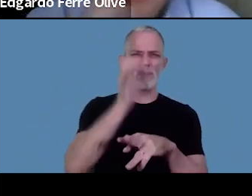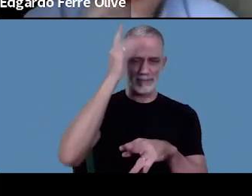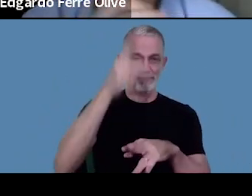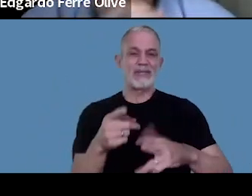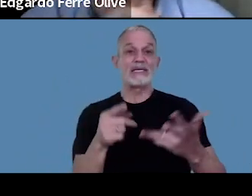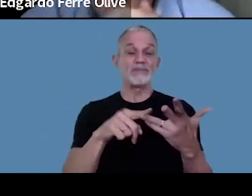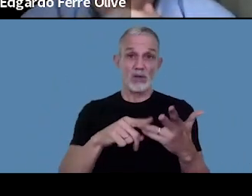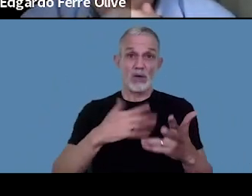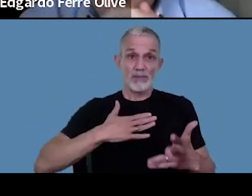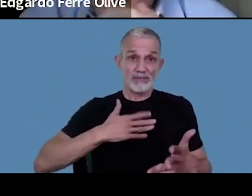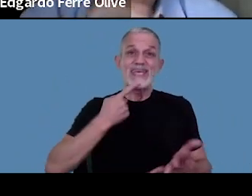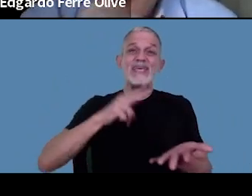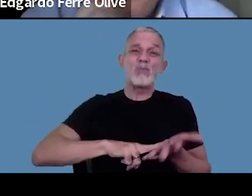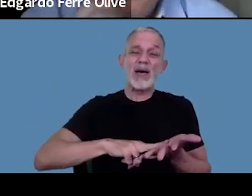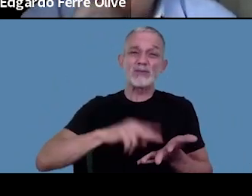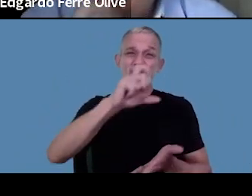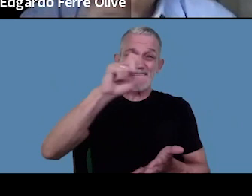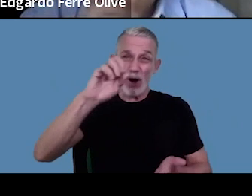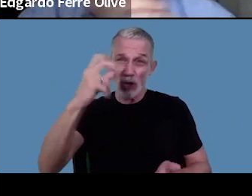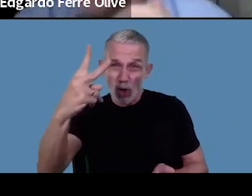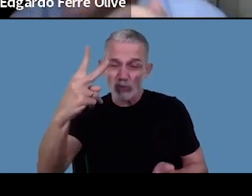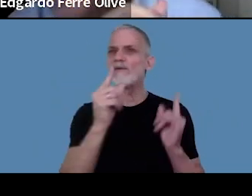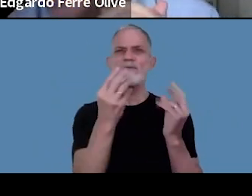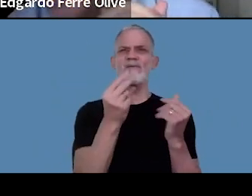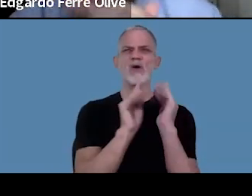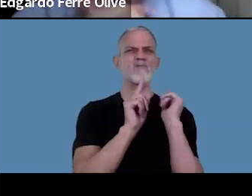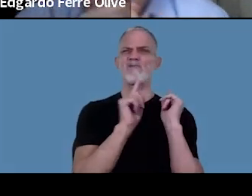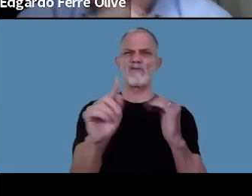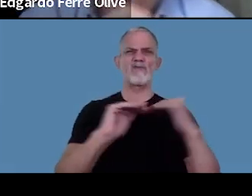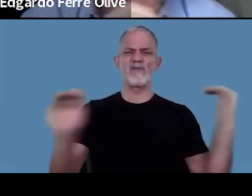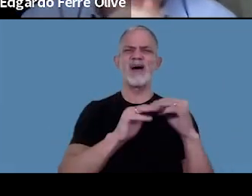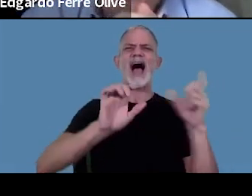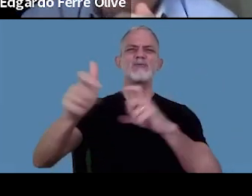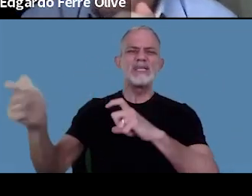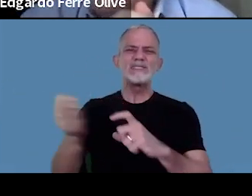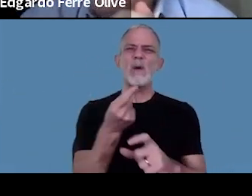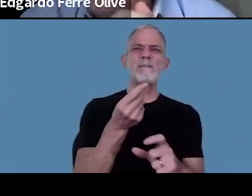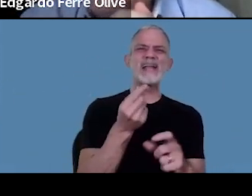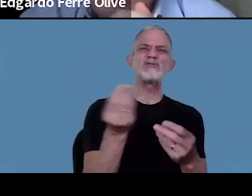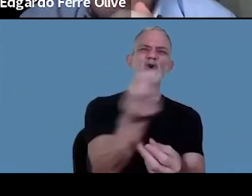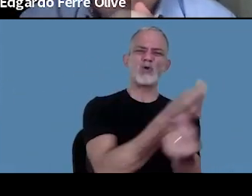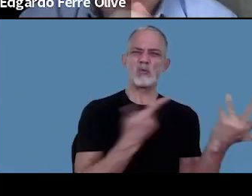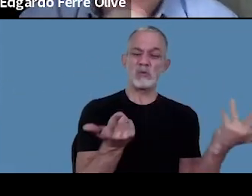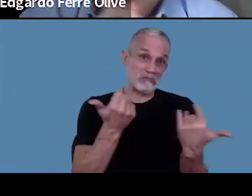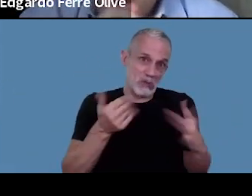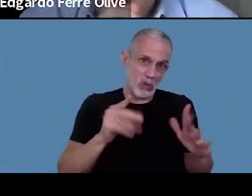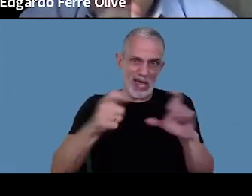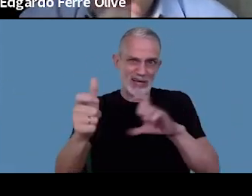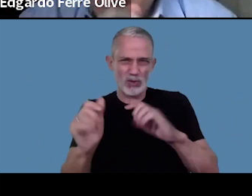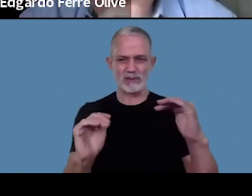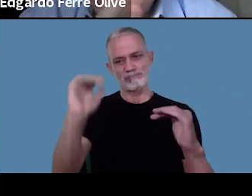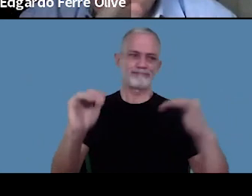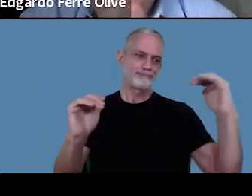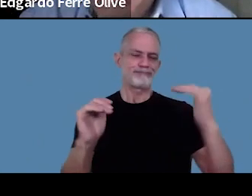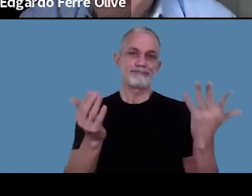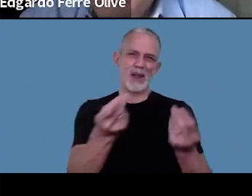Nuestro impuesto al dióxido de carbono es de monto fijo, actualizable con el índice de precio al consumidor cuando se puede. Pues ustedes saben